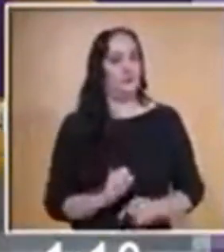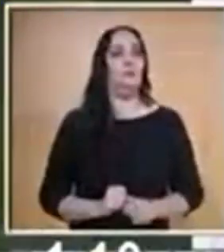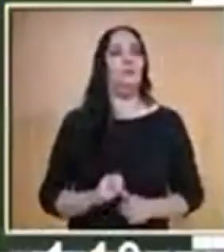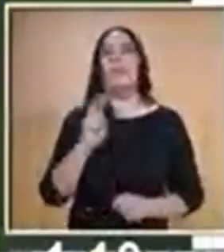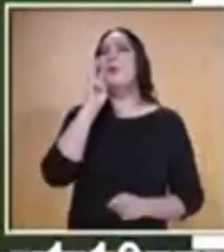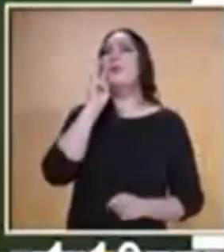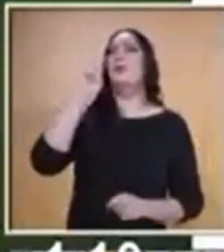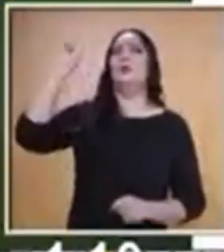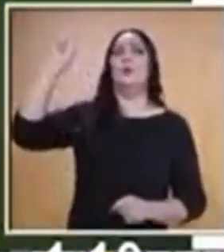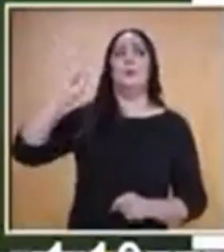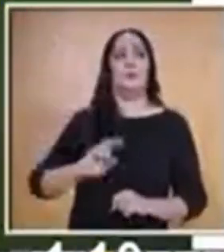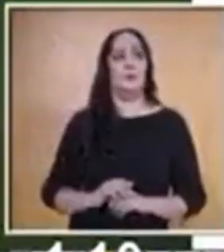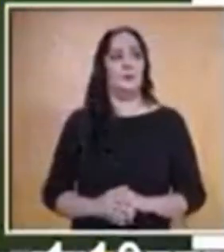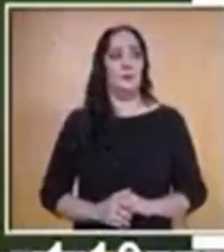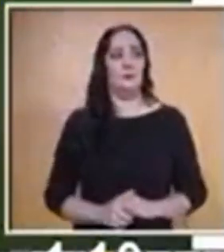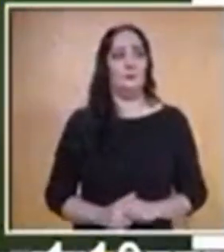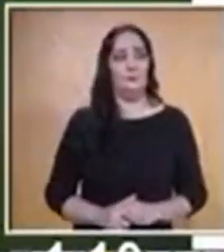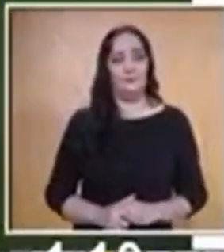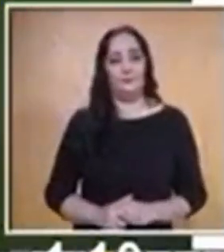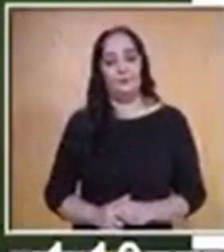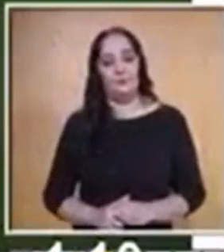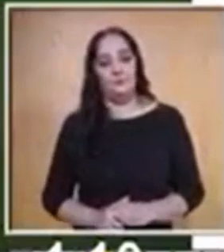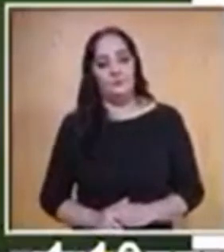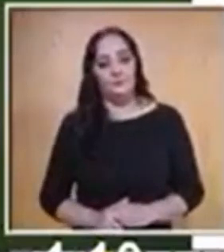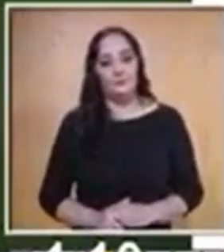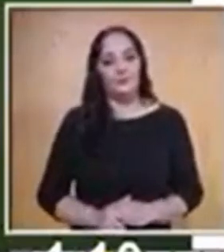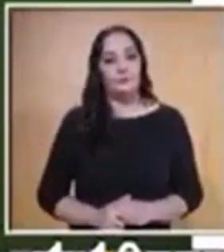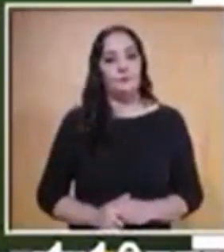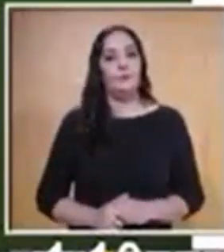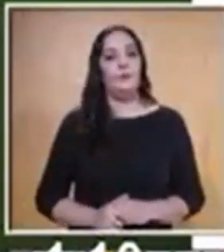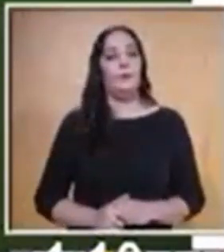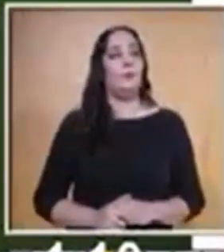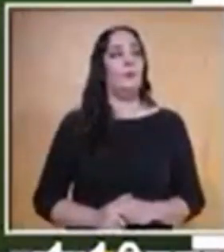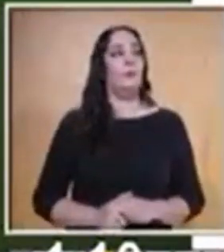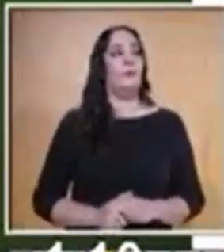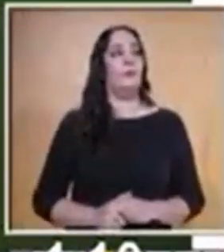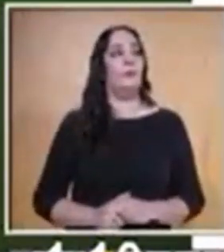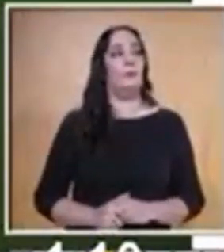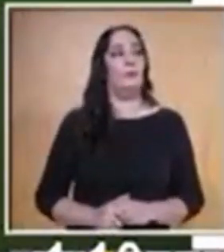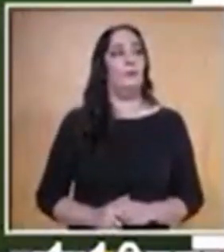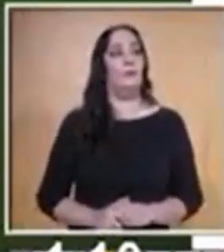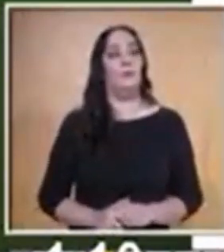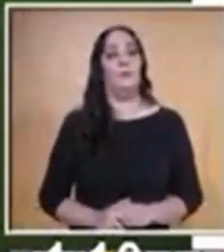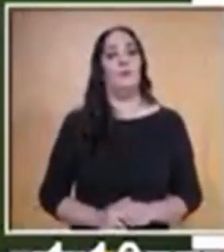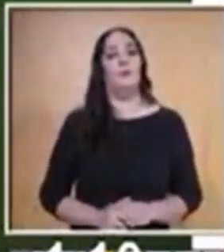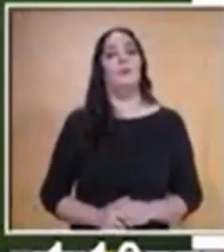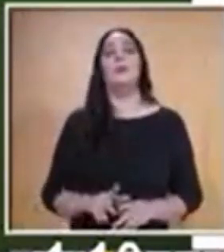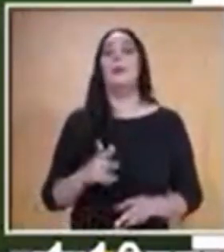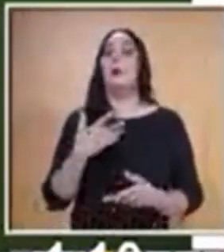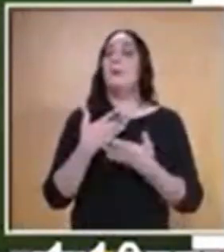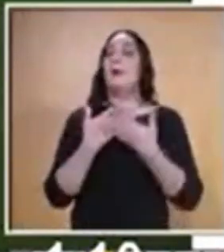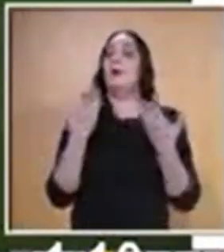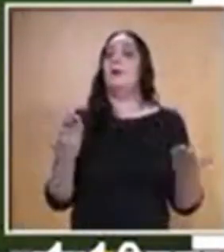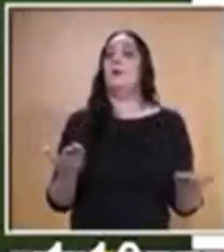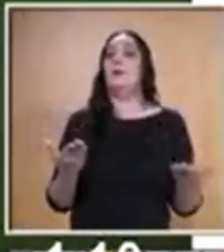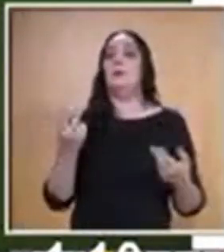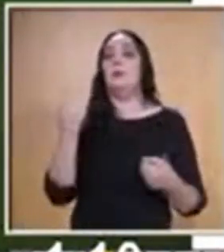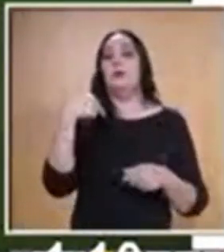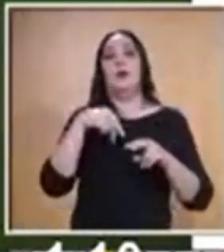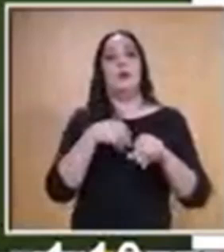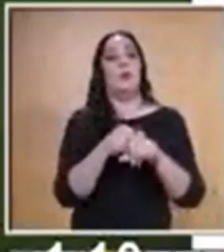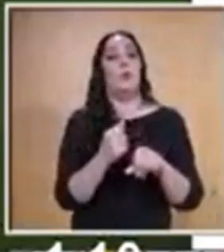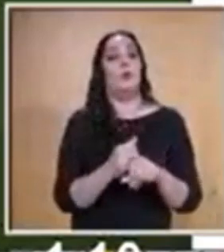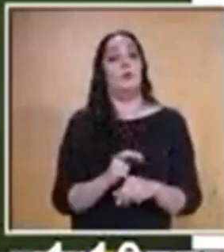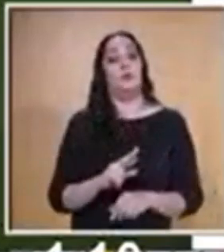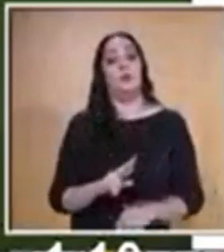Observemos en pantalla. caso de los números romanos no